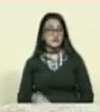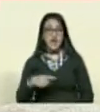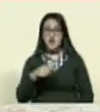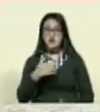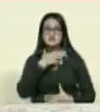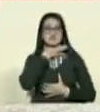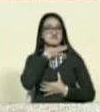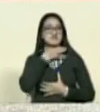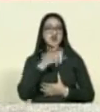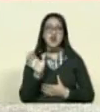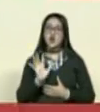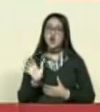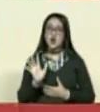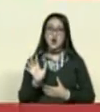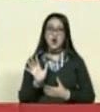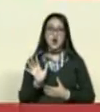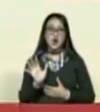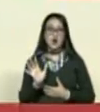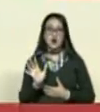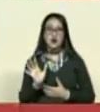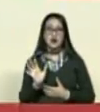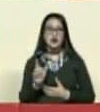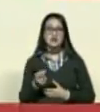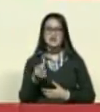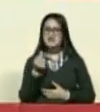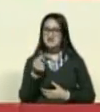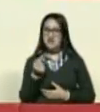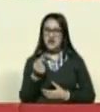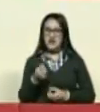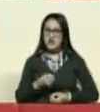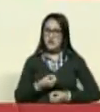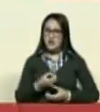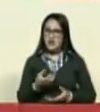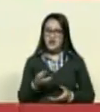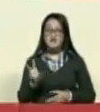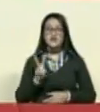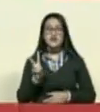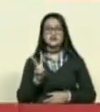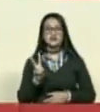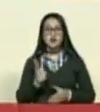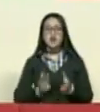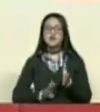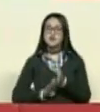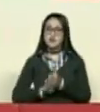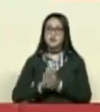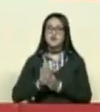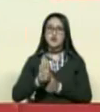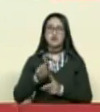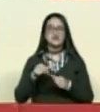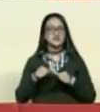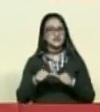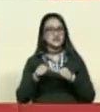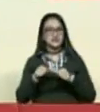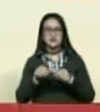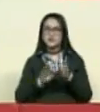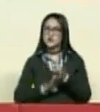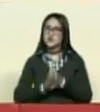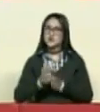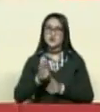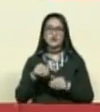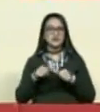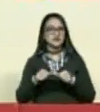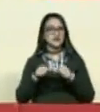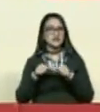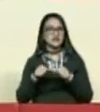asfixiado, ni nos van a asfixiar, ni nos van a rendir. Venezuela ha salido adelante y seguirá saliendo